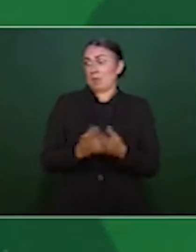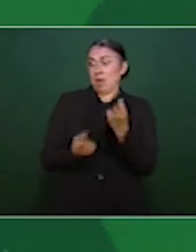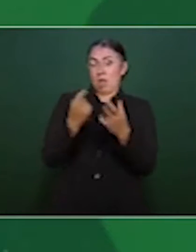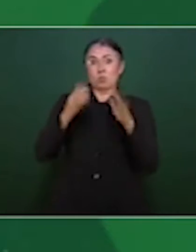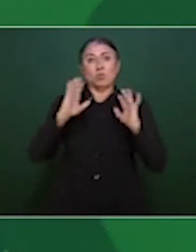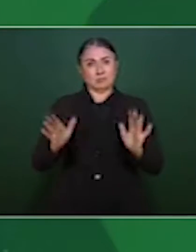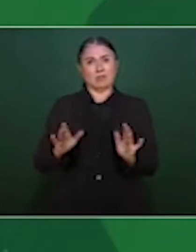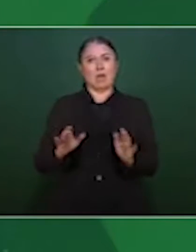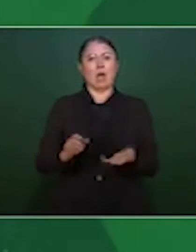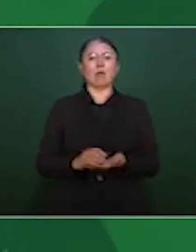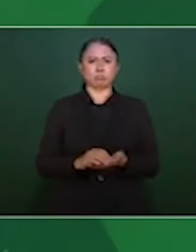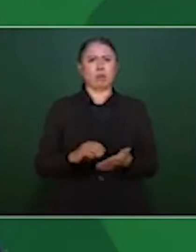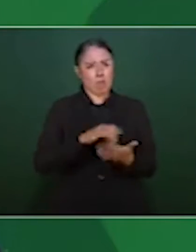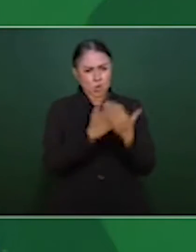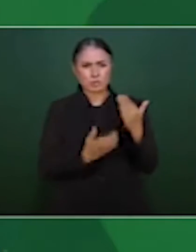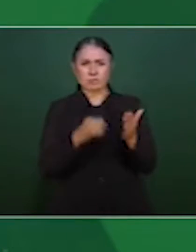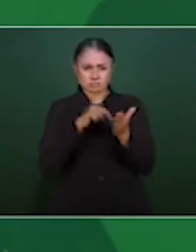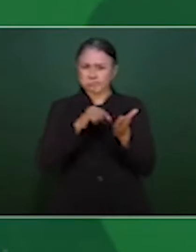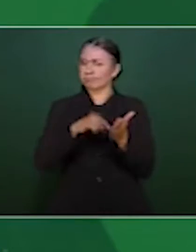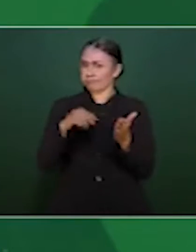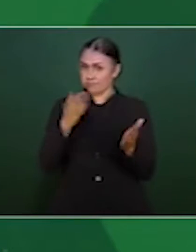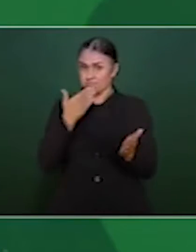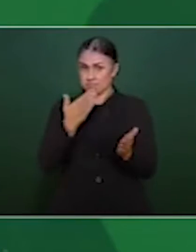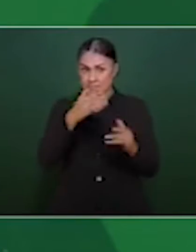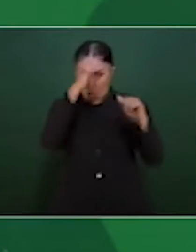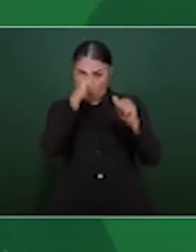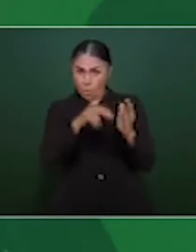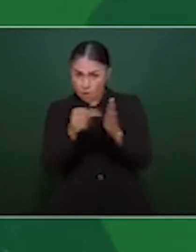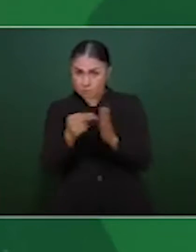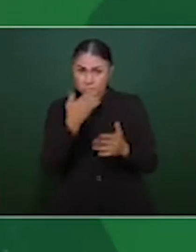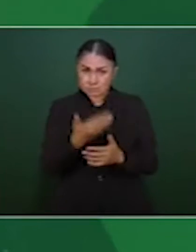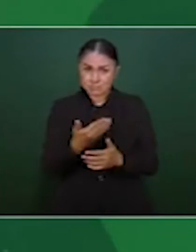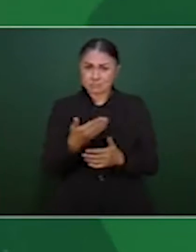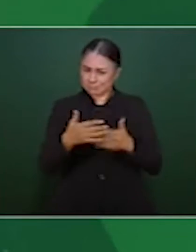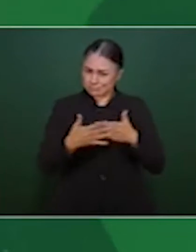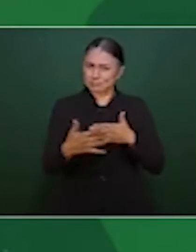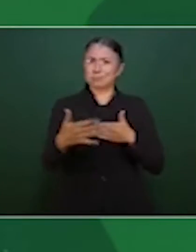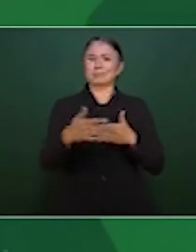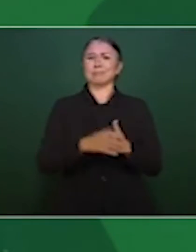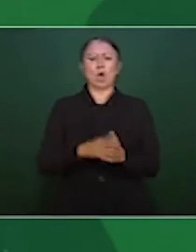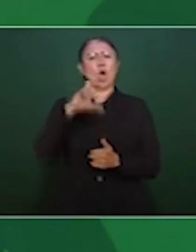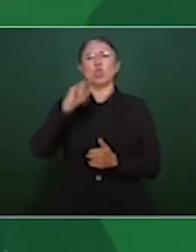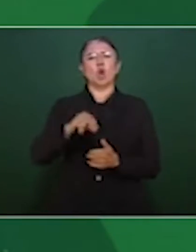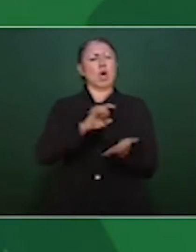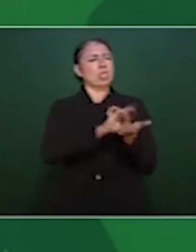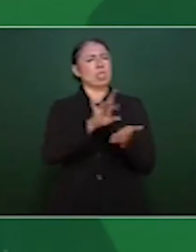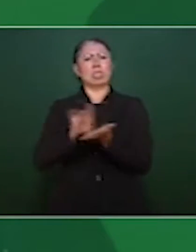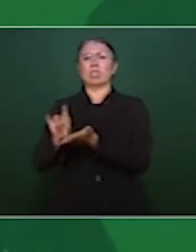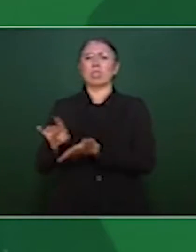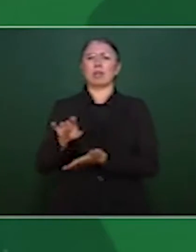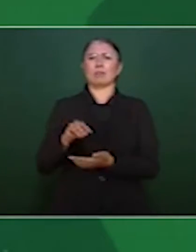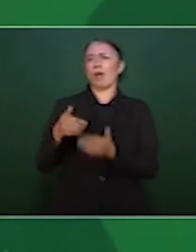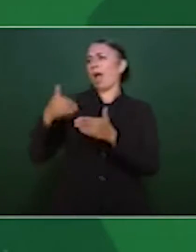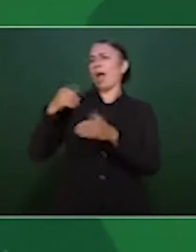contratados por la pandemia no van a ser despedidos, van